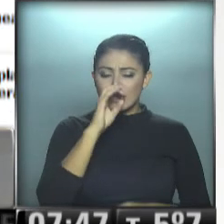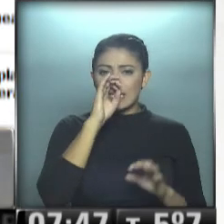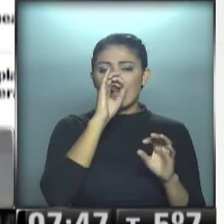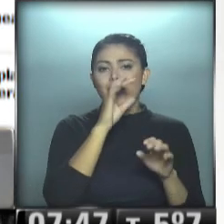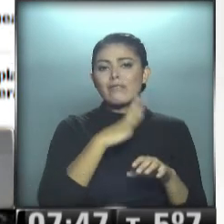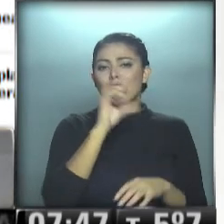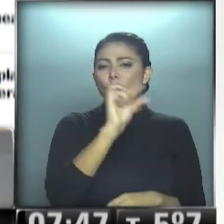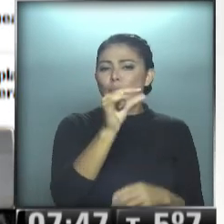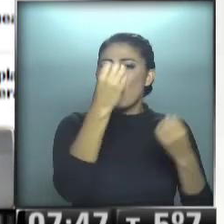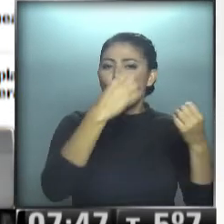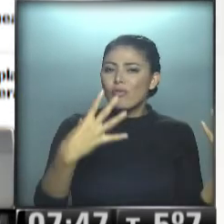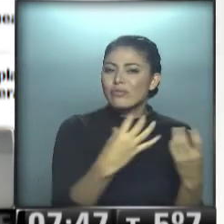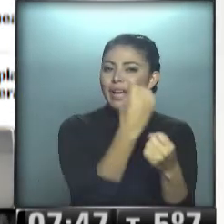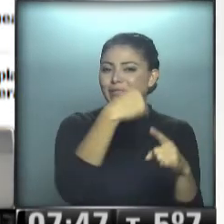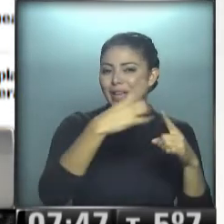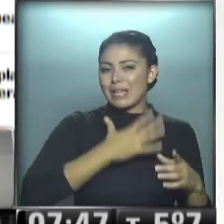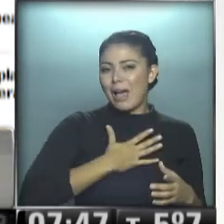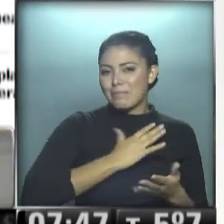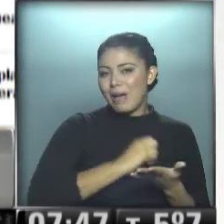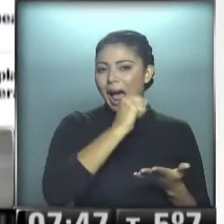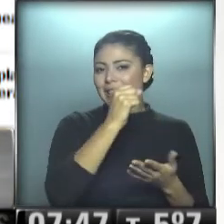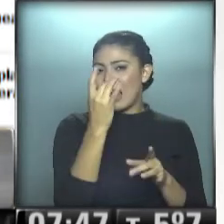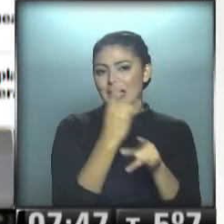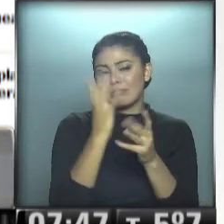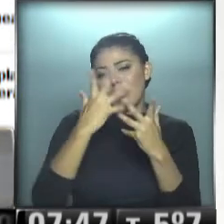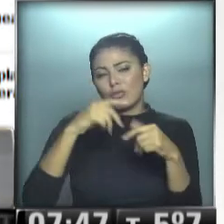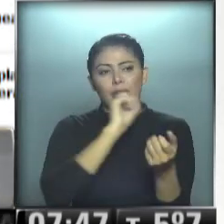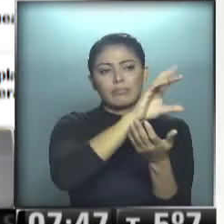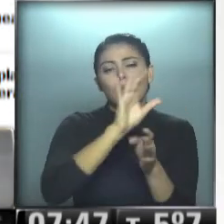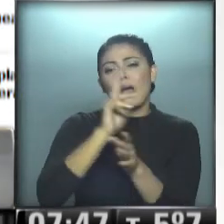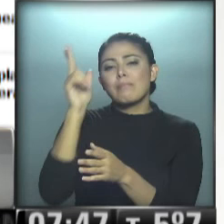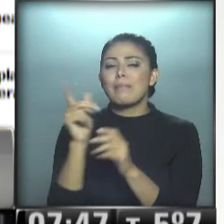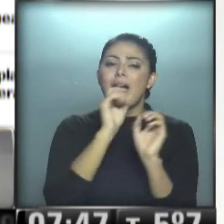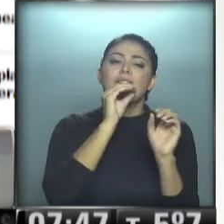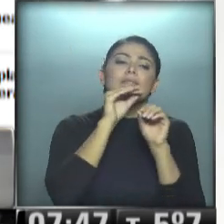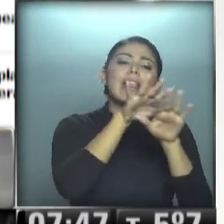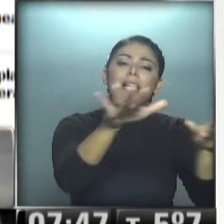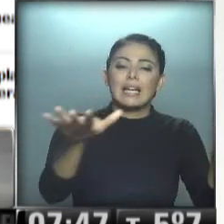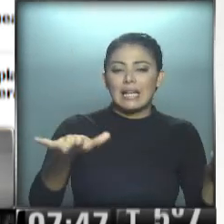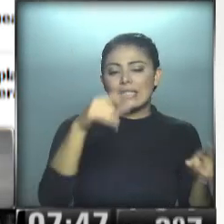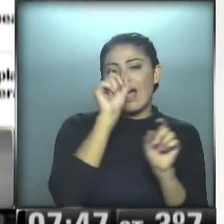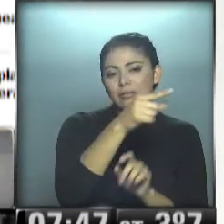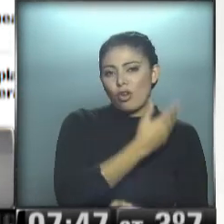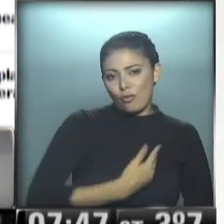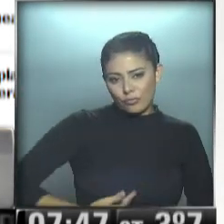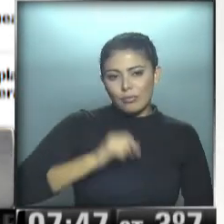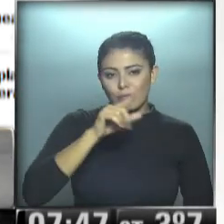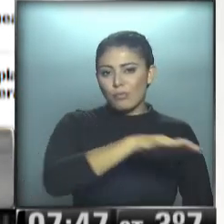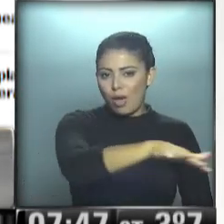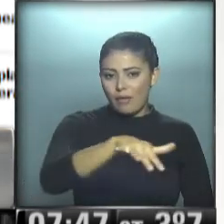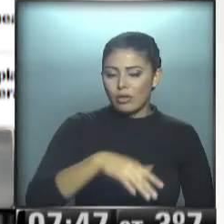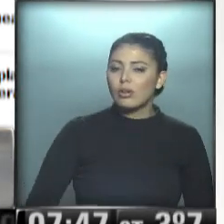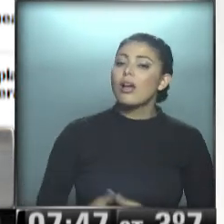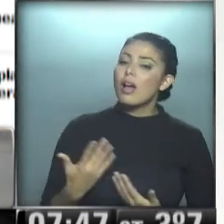distintas fechas patrias, ¿no? Para desear la bendición del Papa, respectivo gobierno y respectivo pueblo.